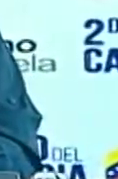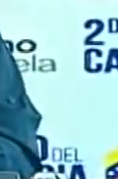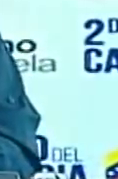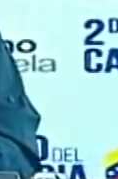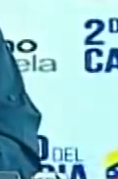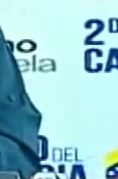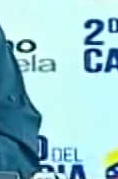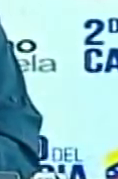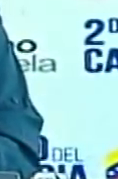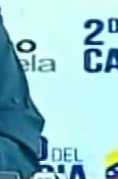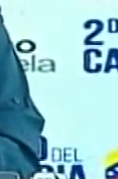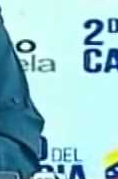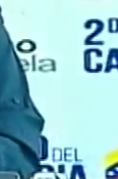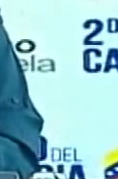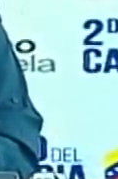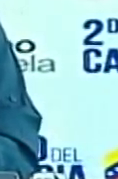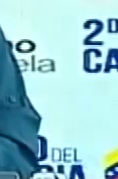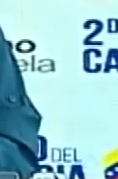resalto,